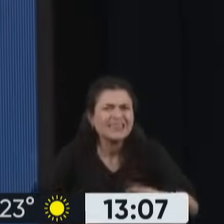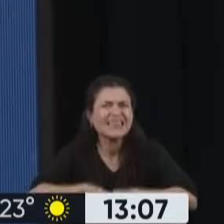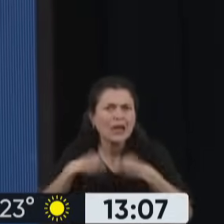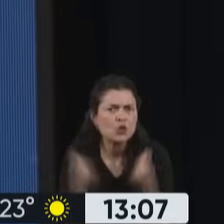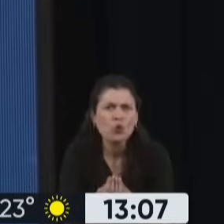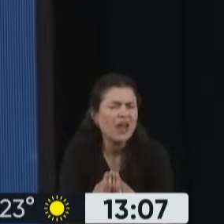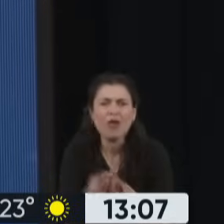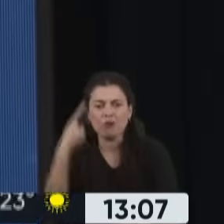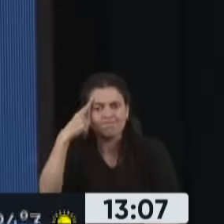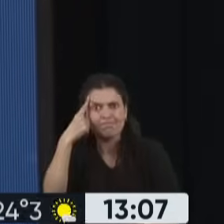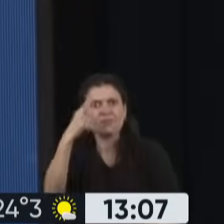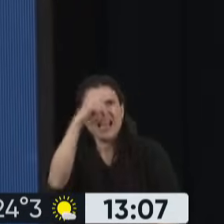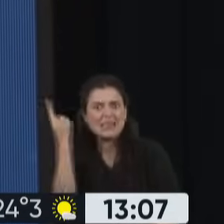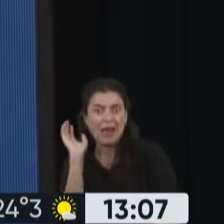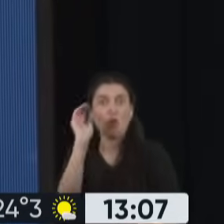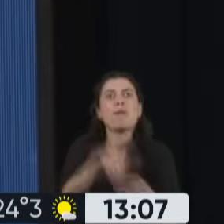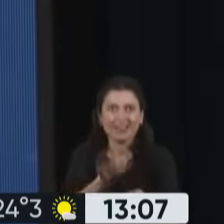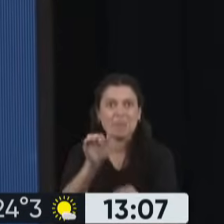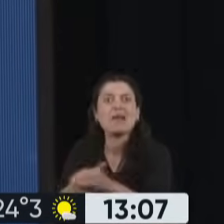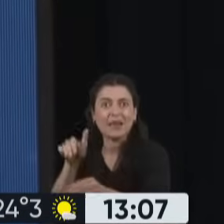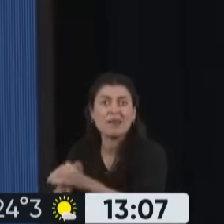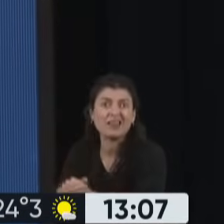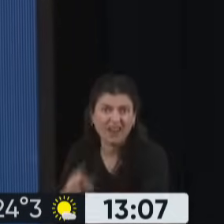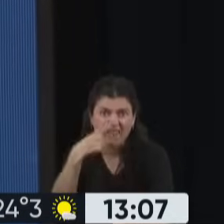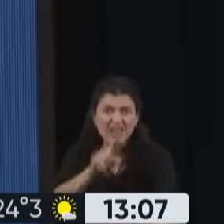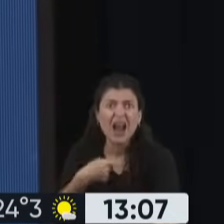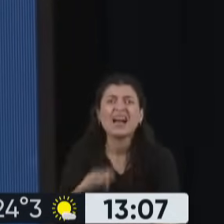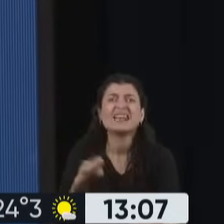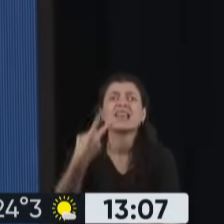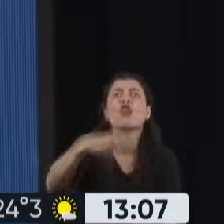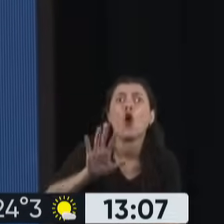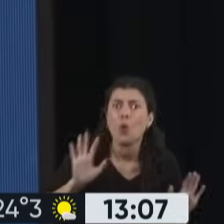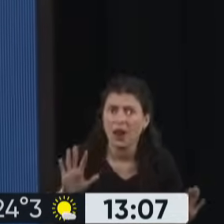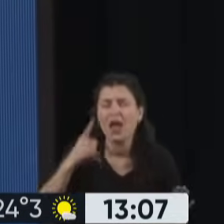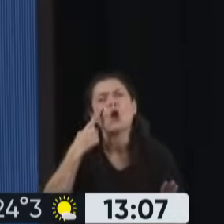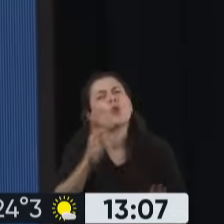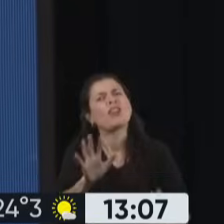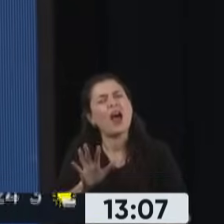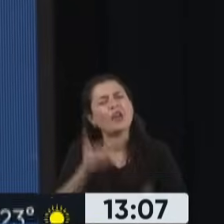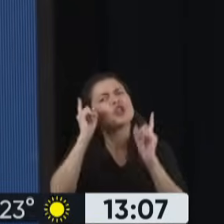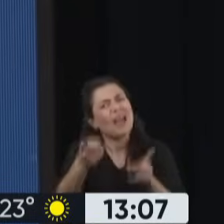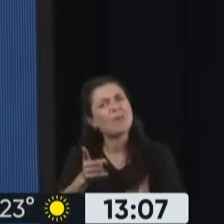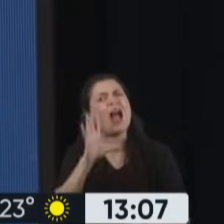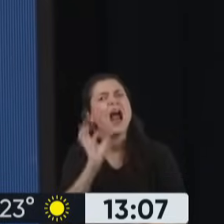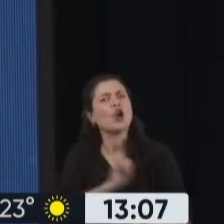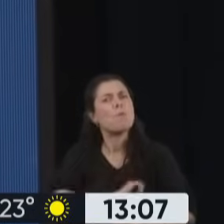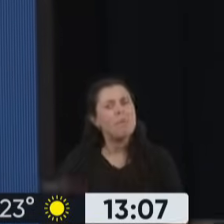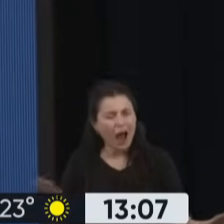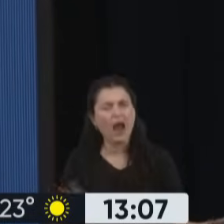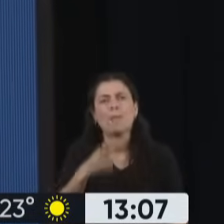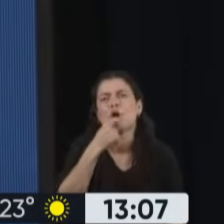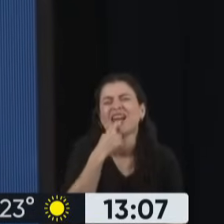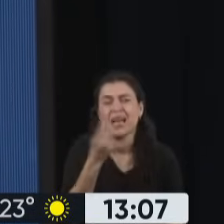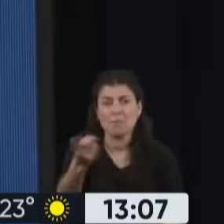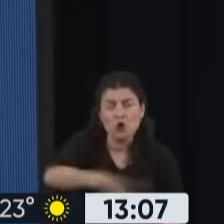que intervenir y gastar más, con lo cual es un círculo vicioso. Pero además tiene otra inmoralidad. Ustedes pasan a